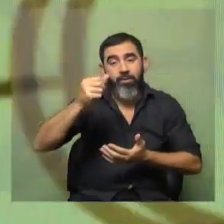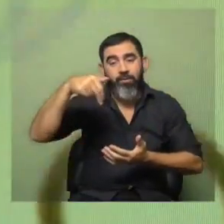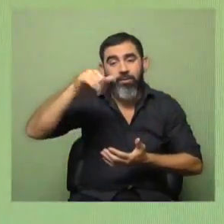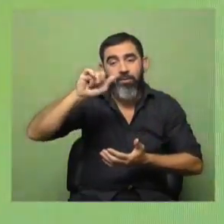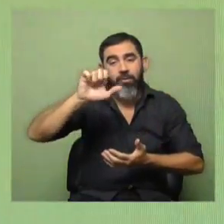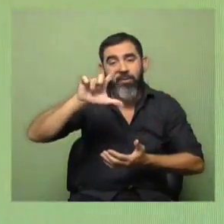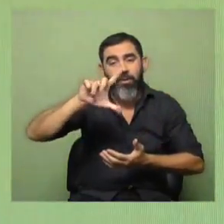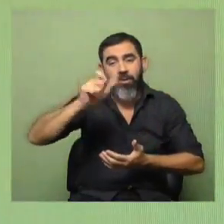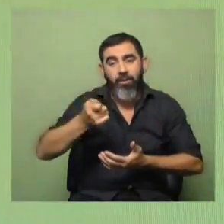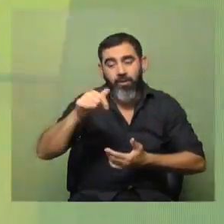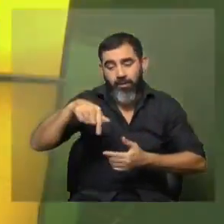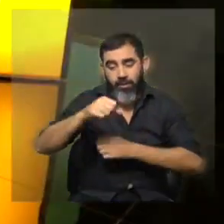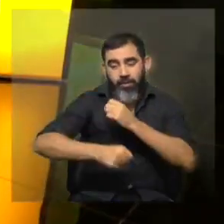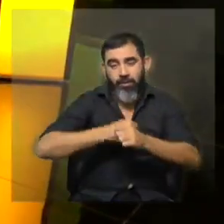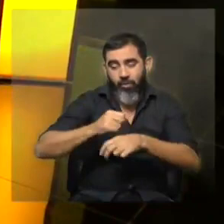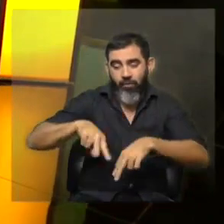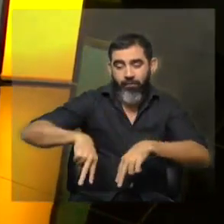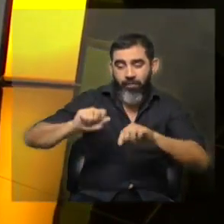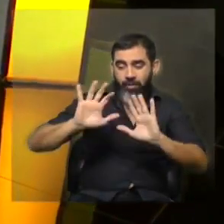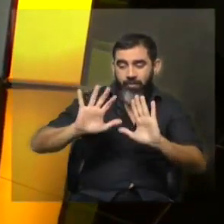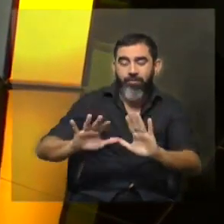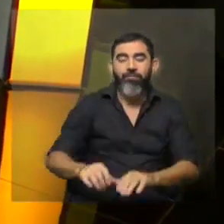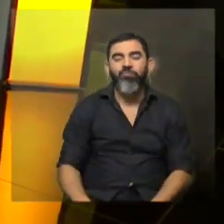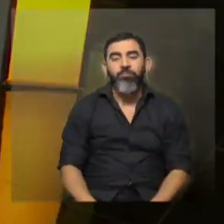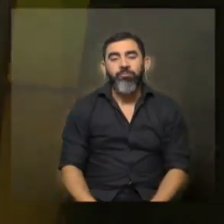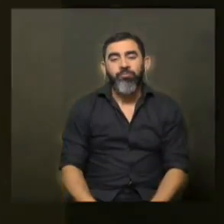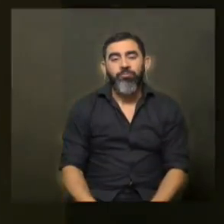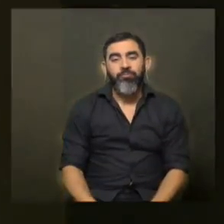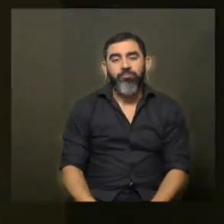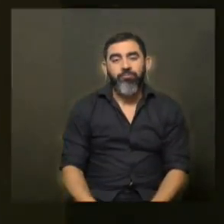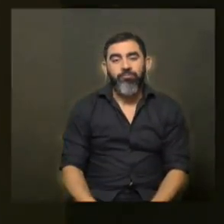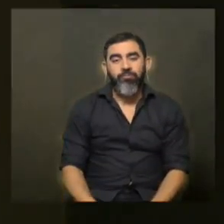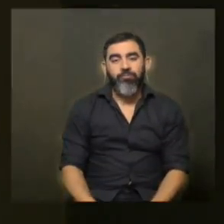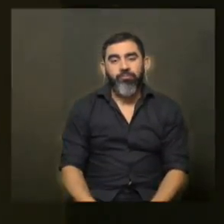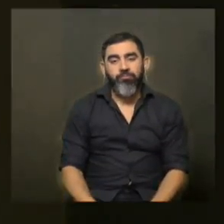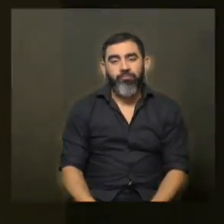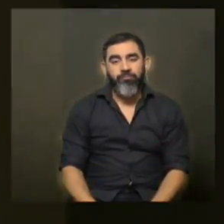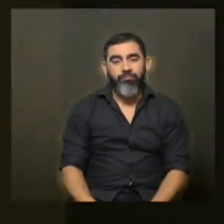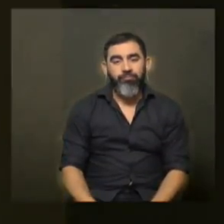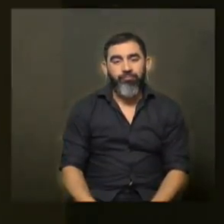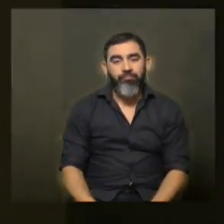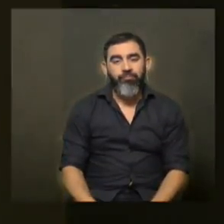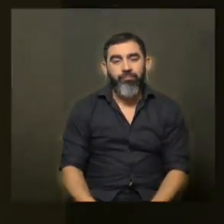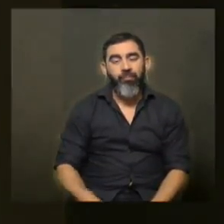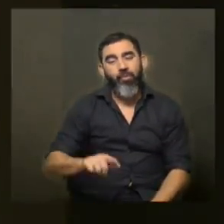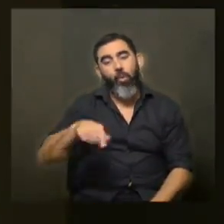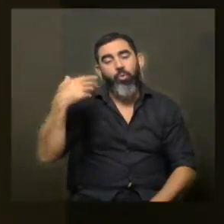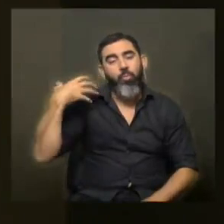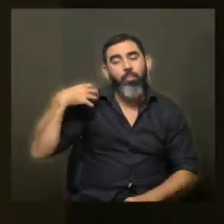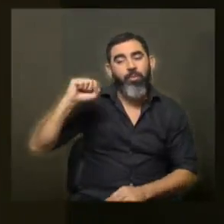cruzada contra los mitos este año. Daniela Hirschfeld, ¿cómo andás? Bienvenida. Buenas noches, gracias. Sí, vamos a traer otro